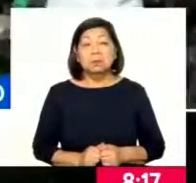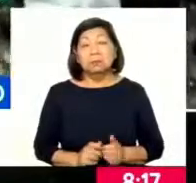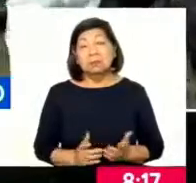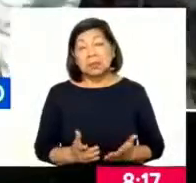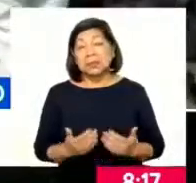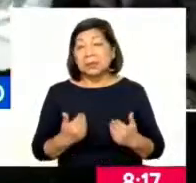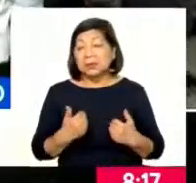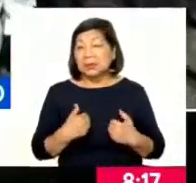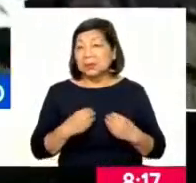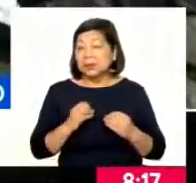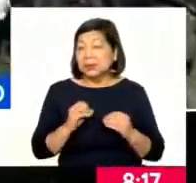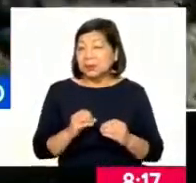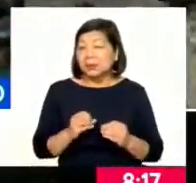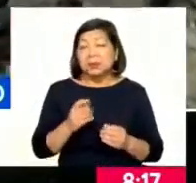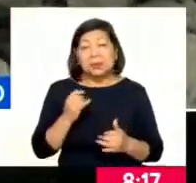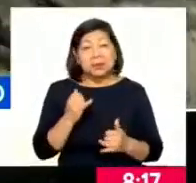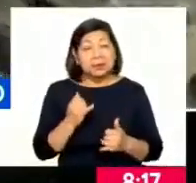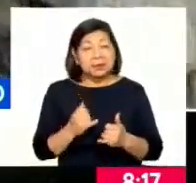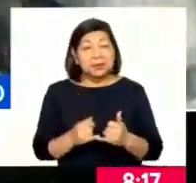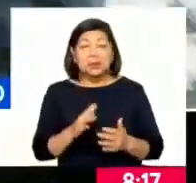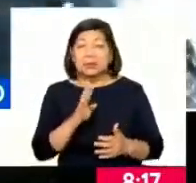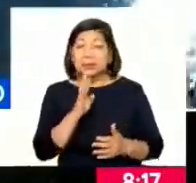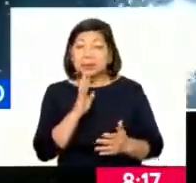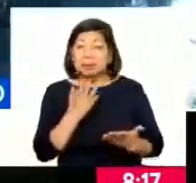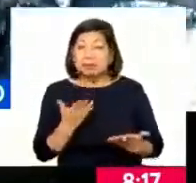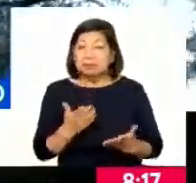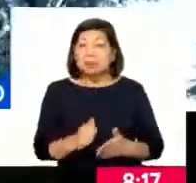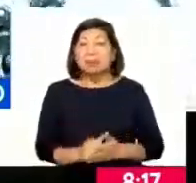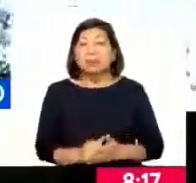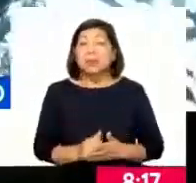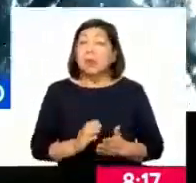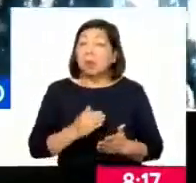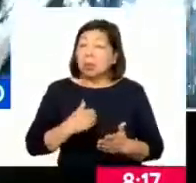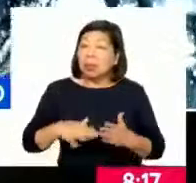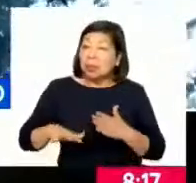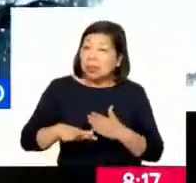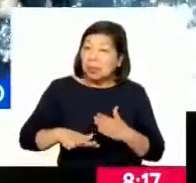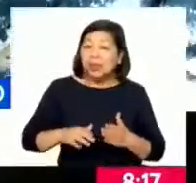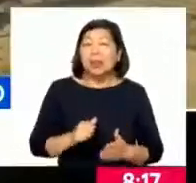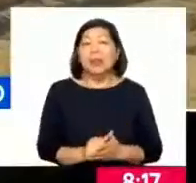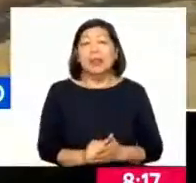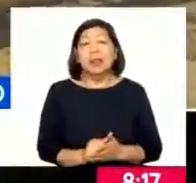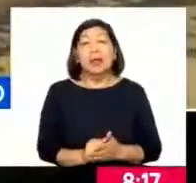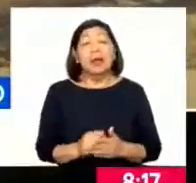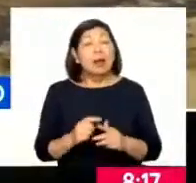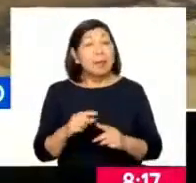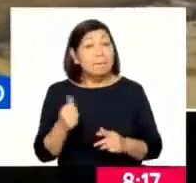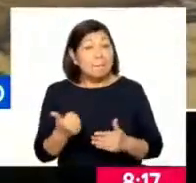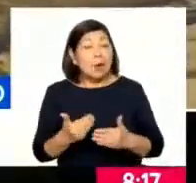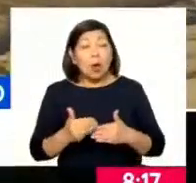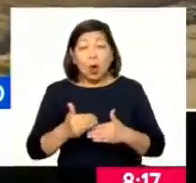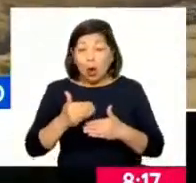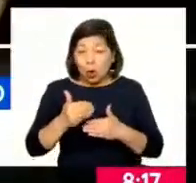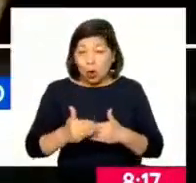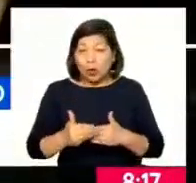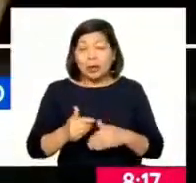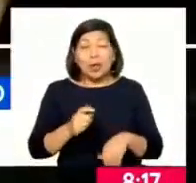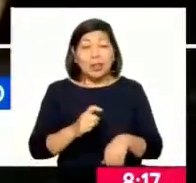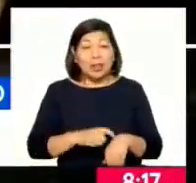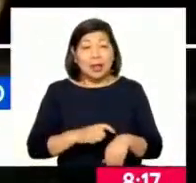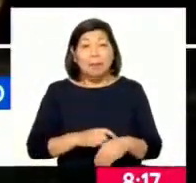Entendemos que la finalidad de la declaratoria fue abarcar medidas inmediatas, ¿no? De corto plazo,